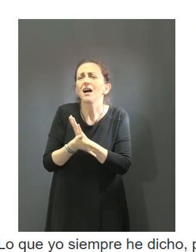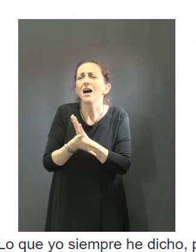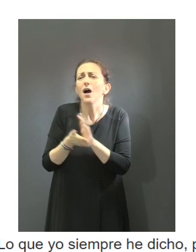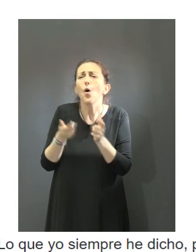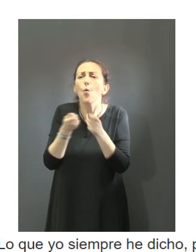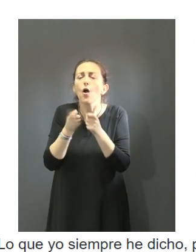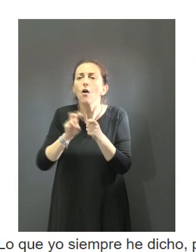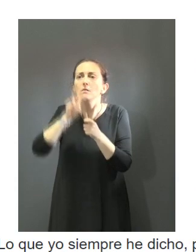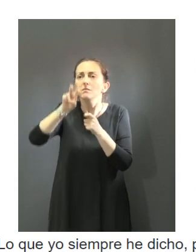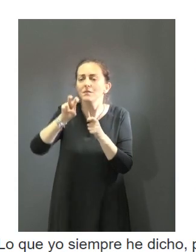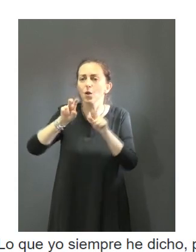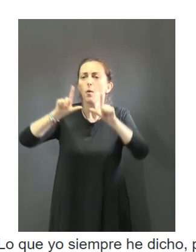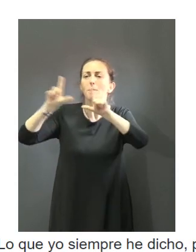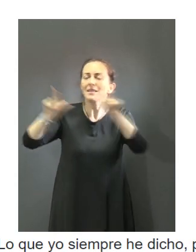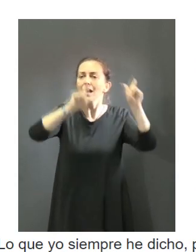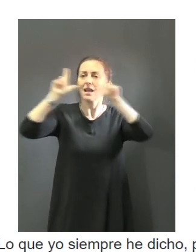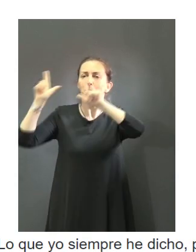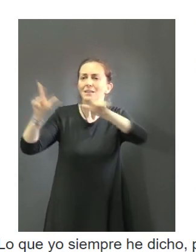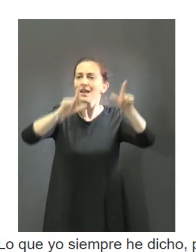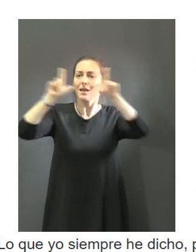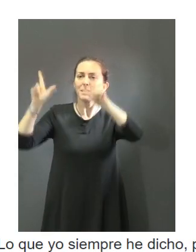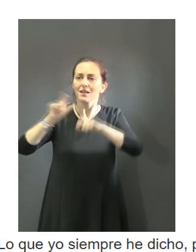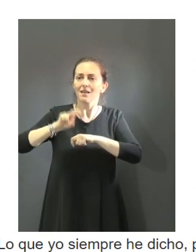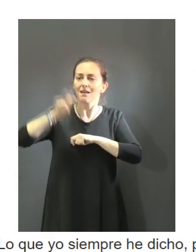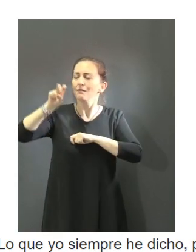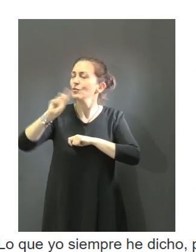juego, sino que disfrutes del proceso.